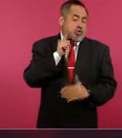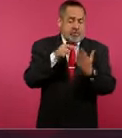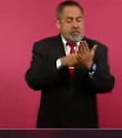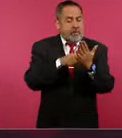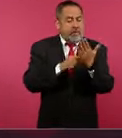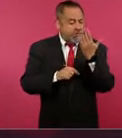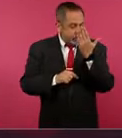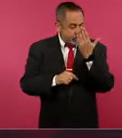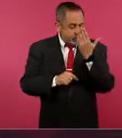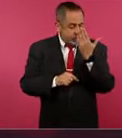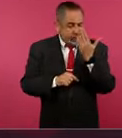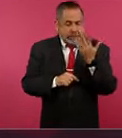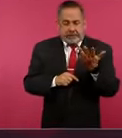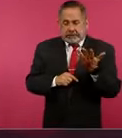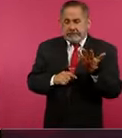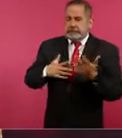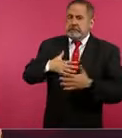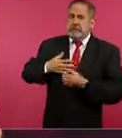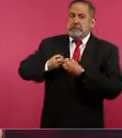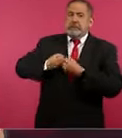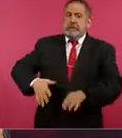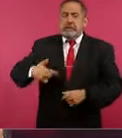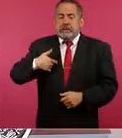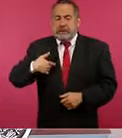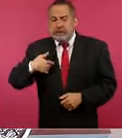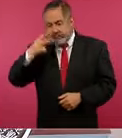donde se comprometía el petróleo.